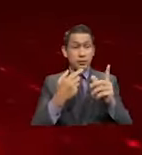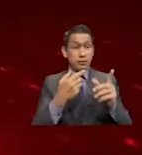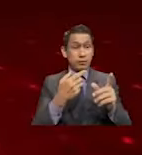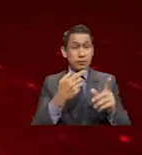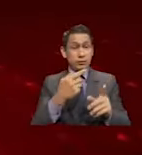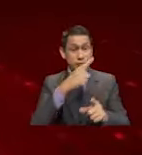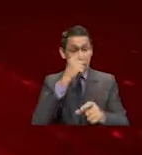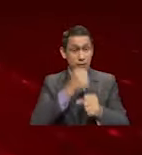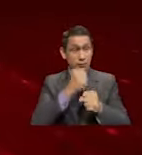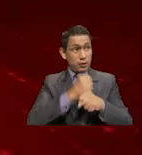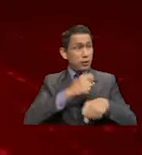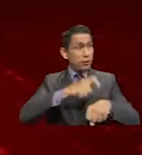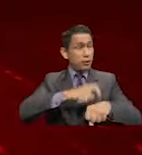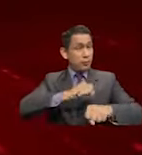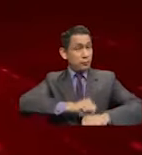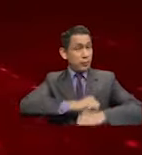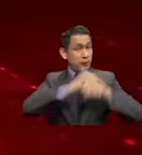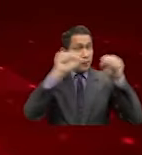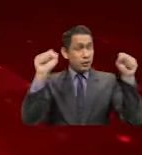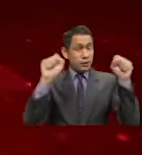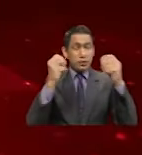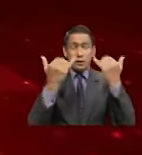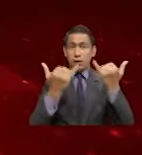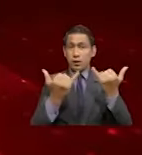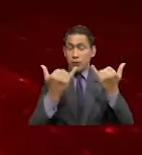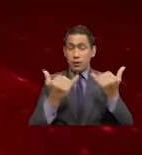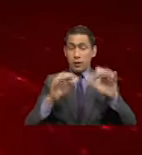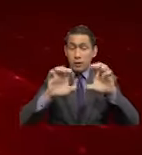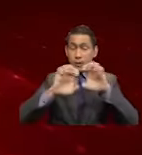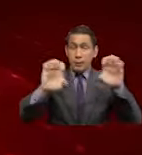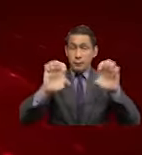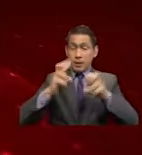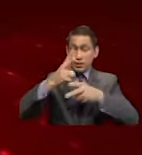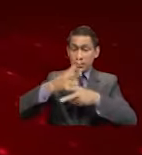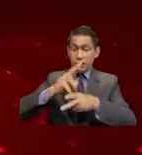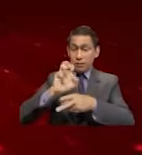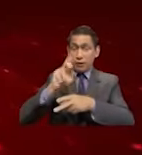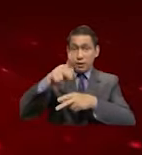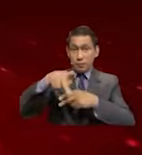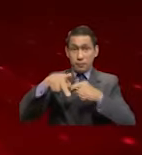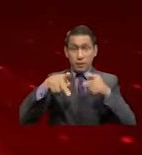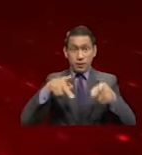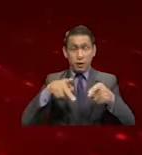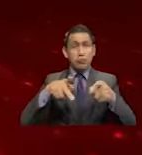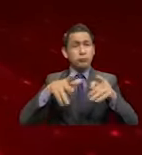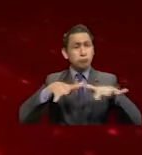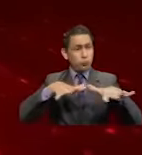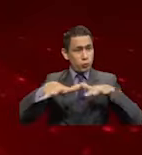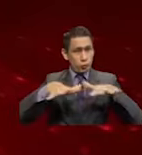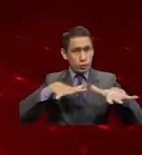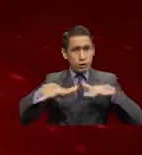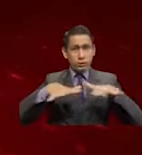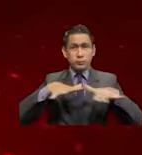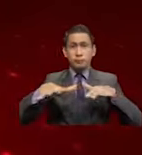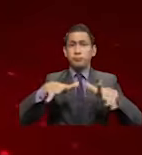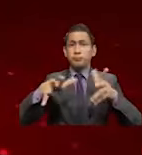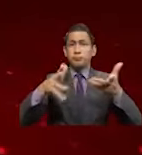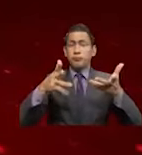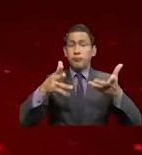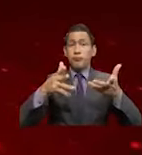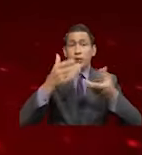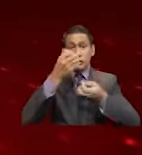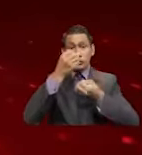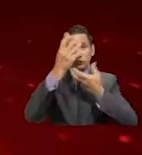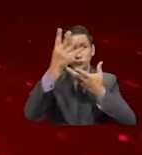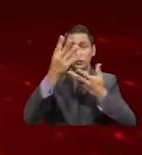desde la madrugada y Segura EP está evaluando el escenario en el Comité de Operaciones Emergentes. Eso fue lo que dijo en su